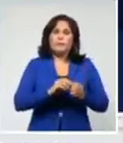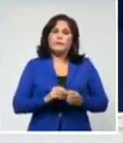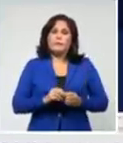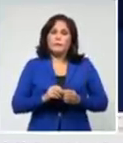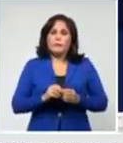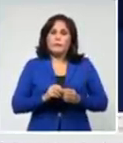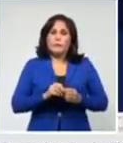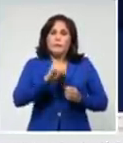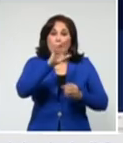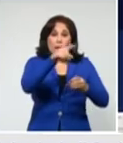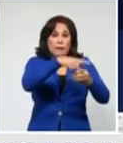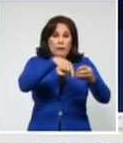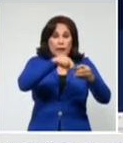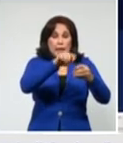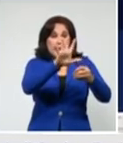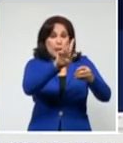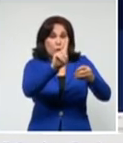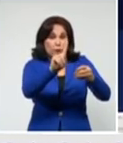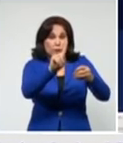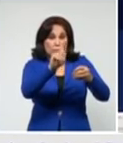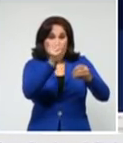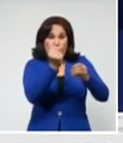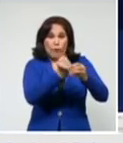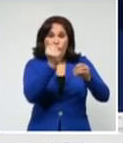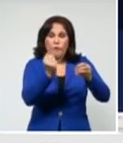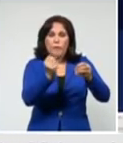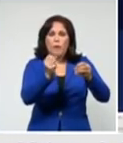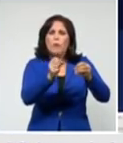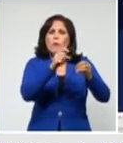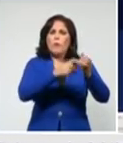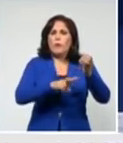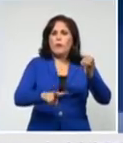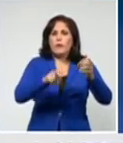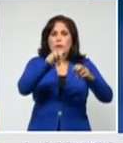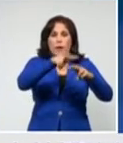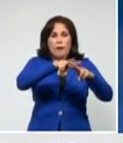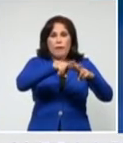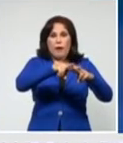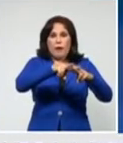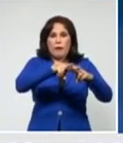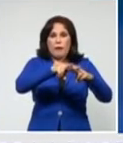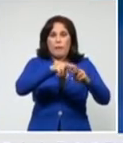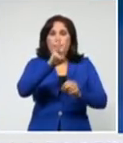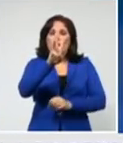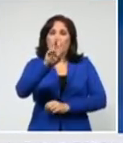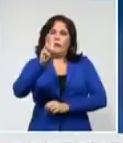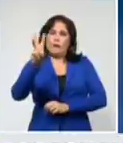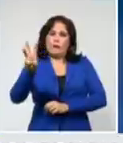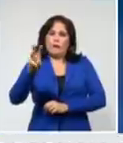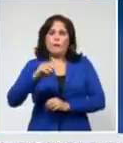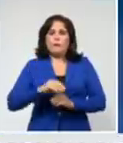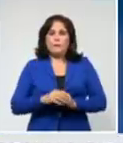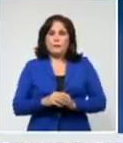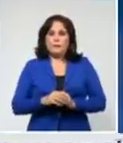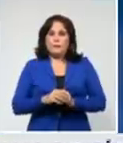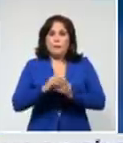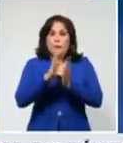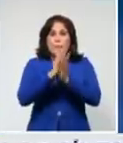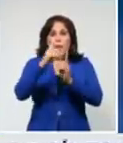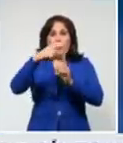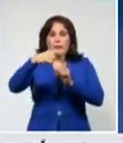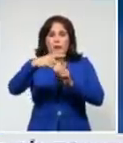los 51 casos diagnosticados corresponden a las provincias de La Habana, 33, de